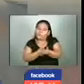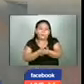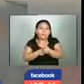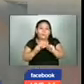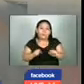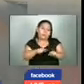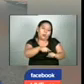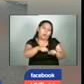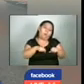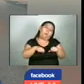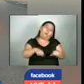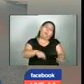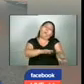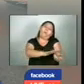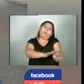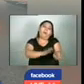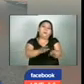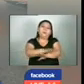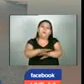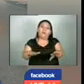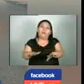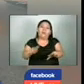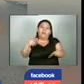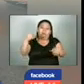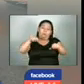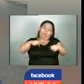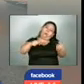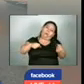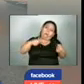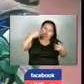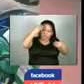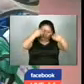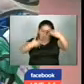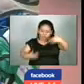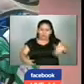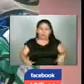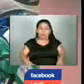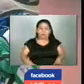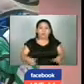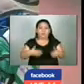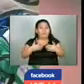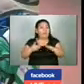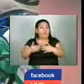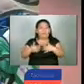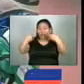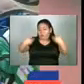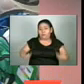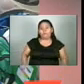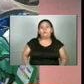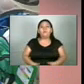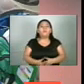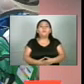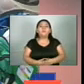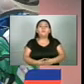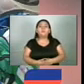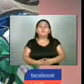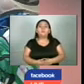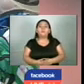encontrado sin signos vitales y con múltiples fracturas expuestas en diferentes partes del cuerpo.